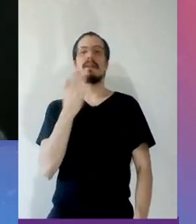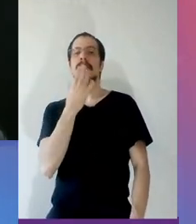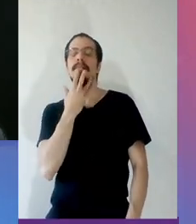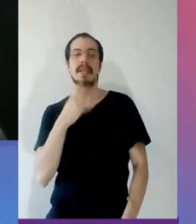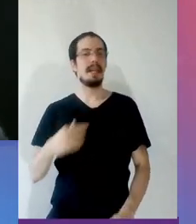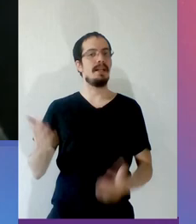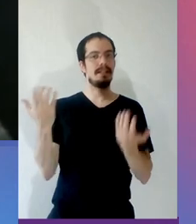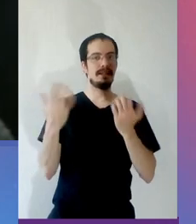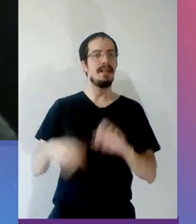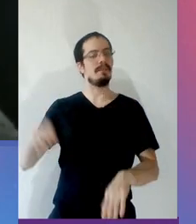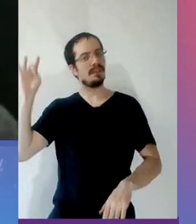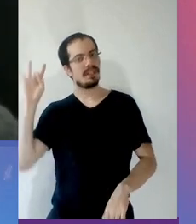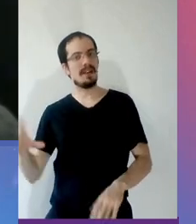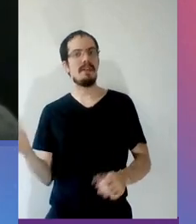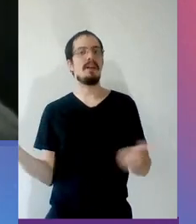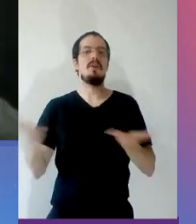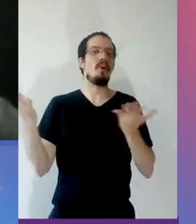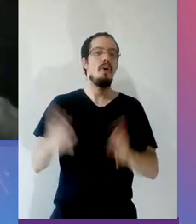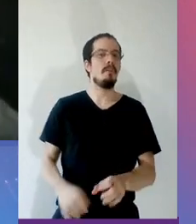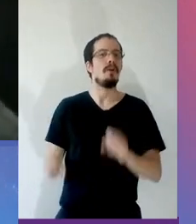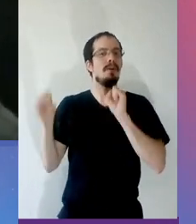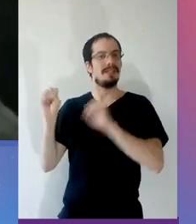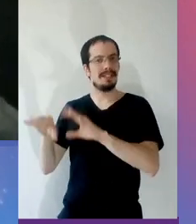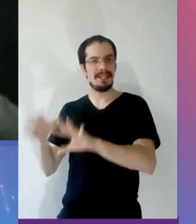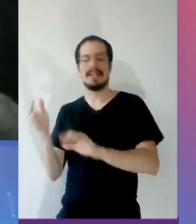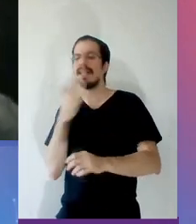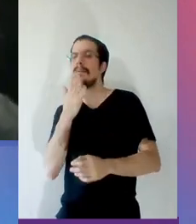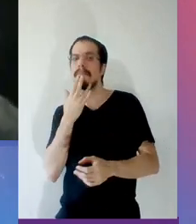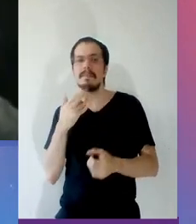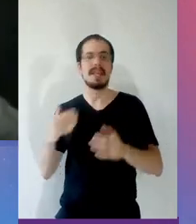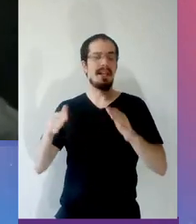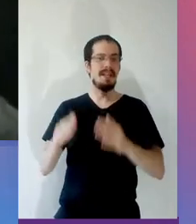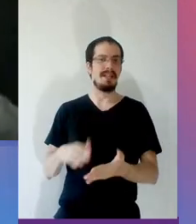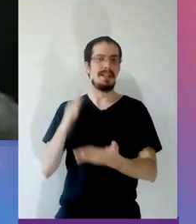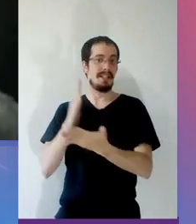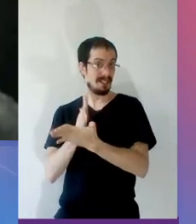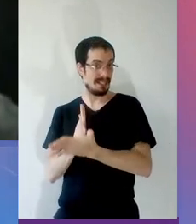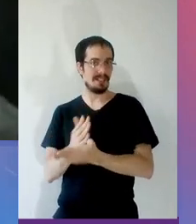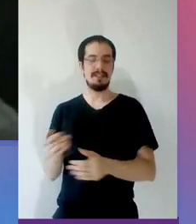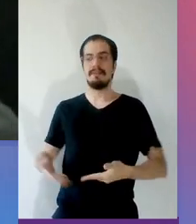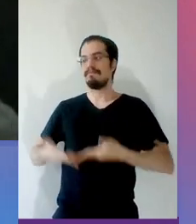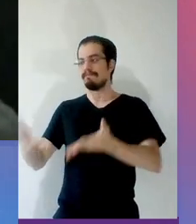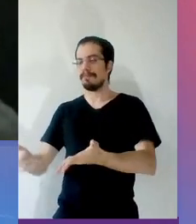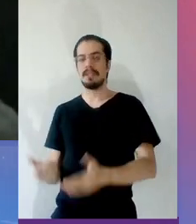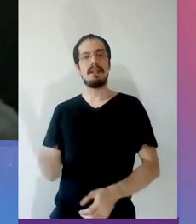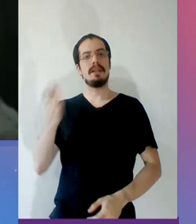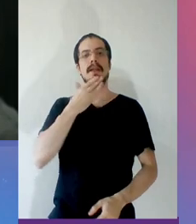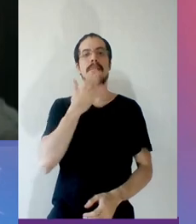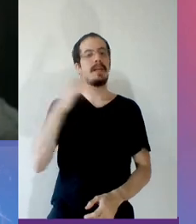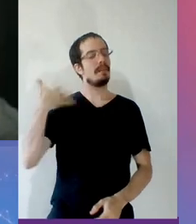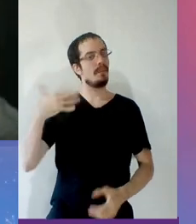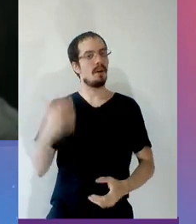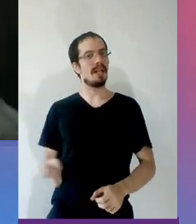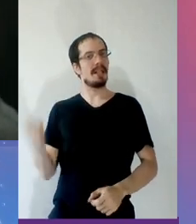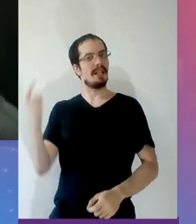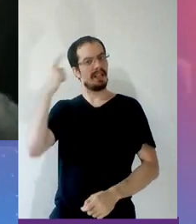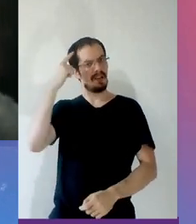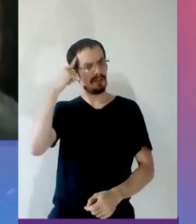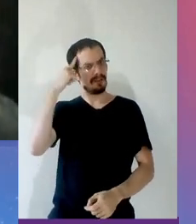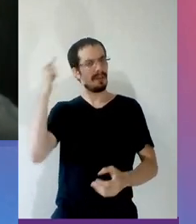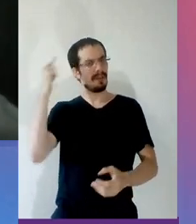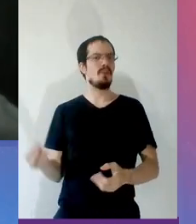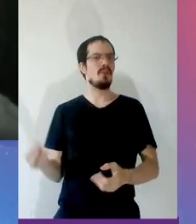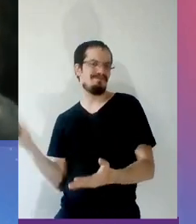clases de lo que sabemos, sino que tenemos que tratar de poner la impronta de nuestros conocimientos en el colectivo, en la